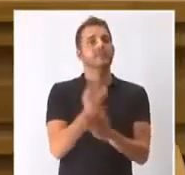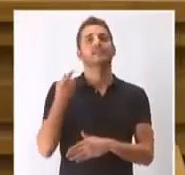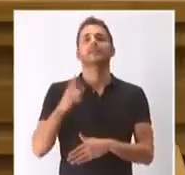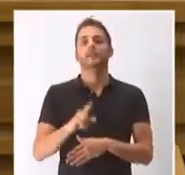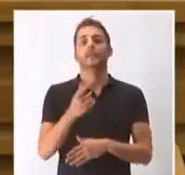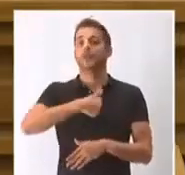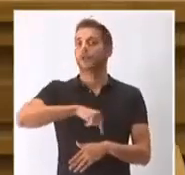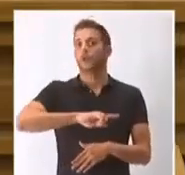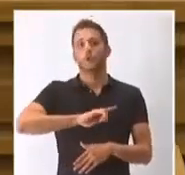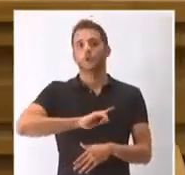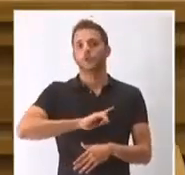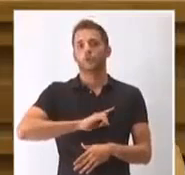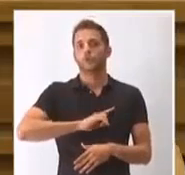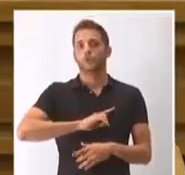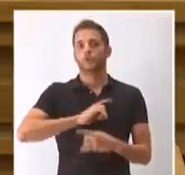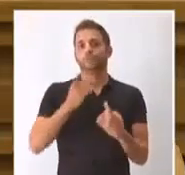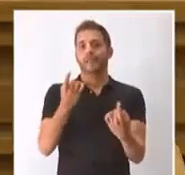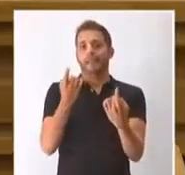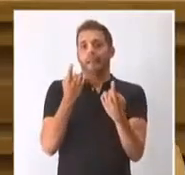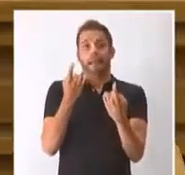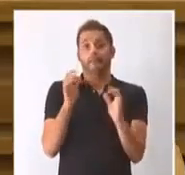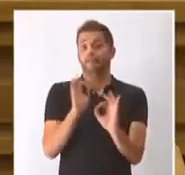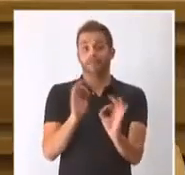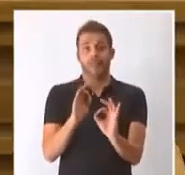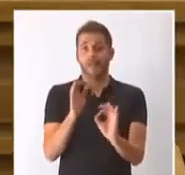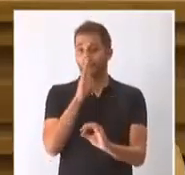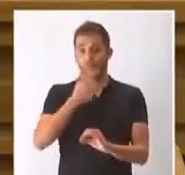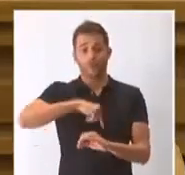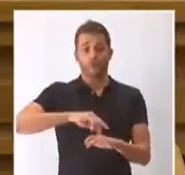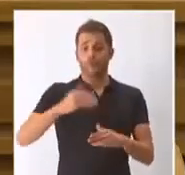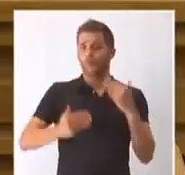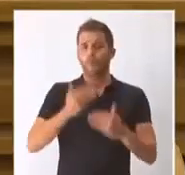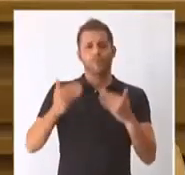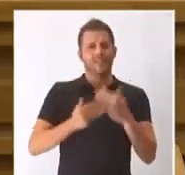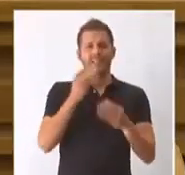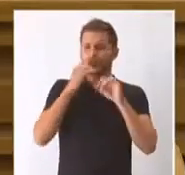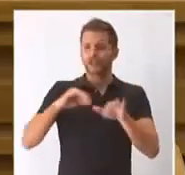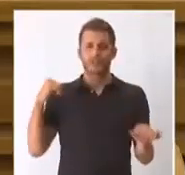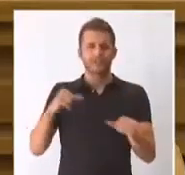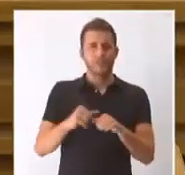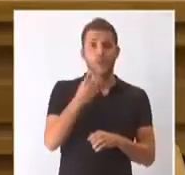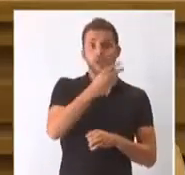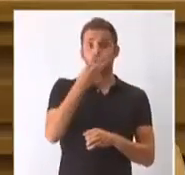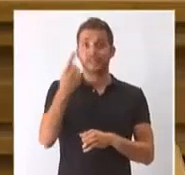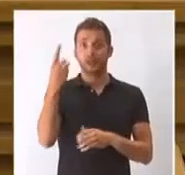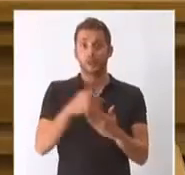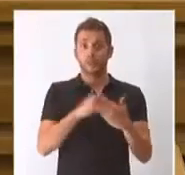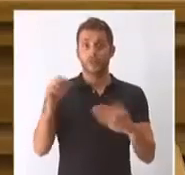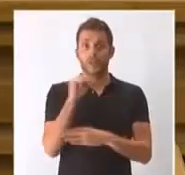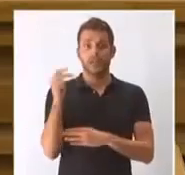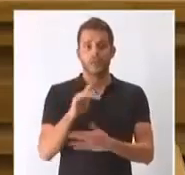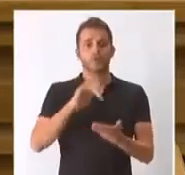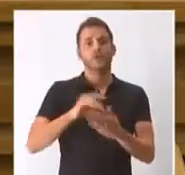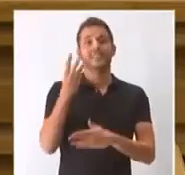que recibir porque tenemos la mayor modernización de la historia 231 millones de euros con tres mil